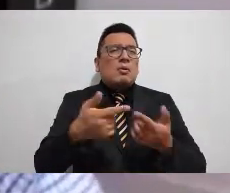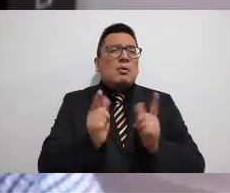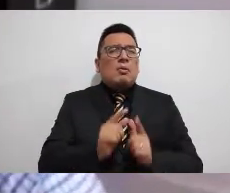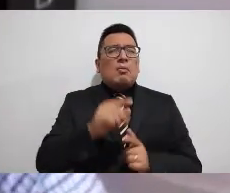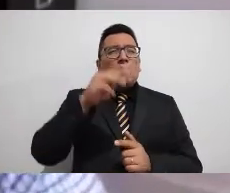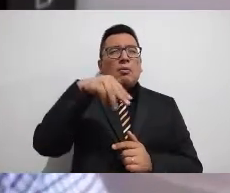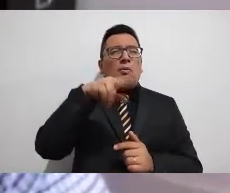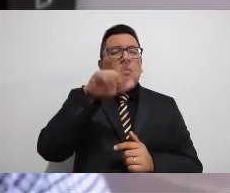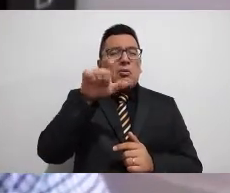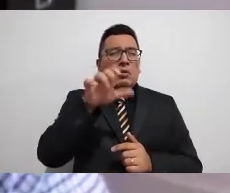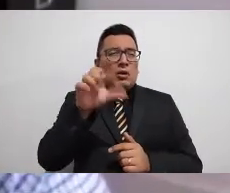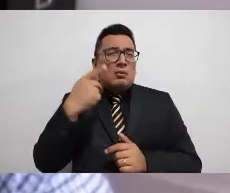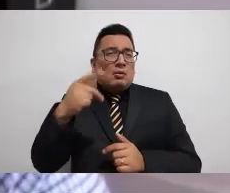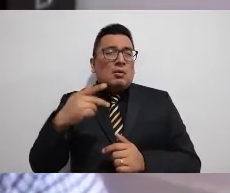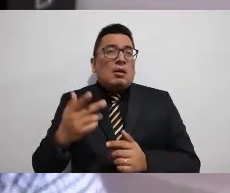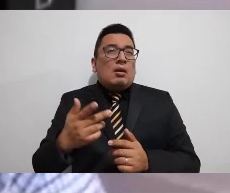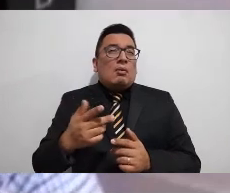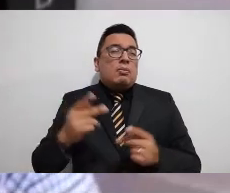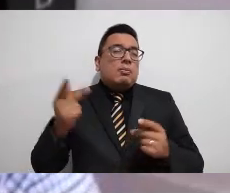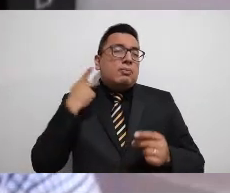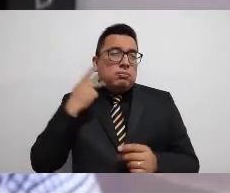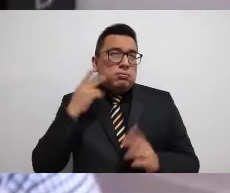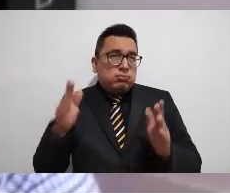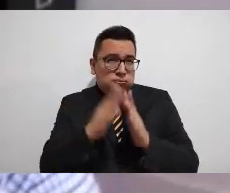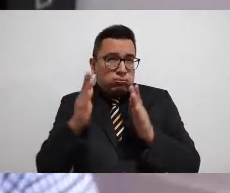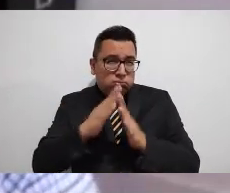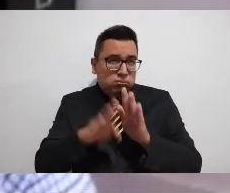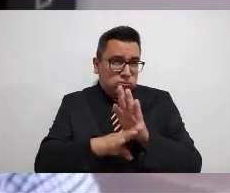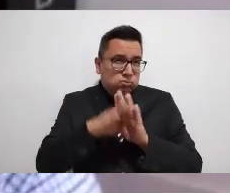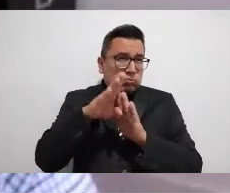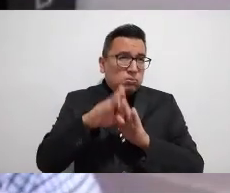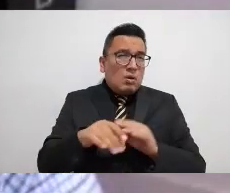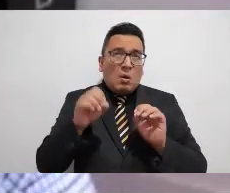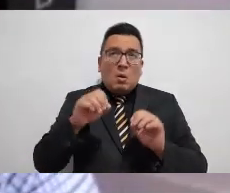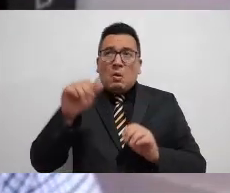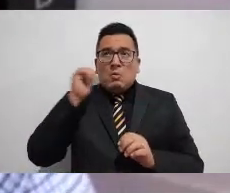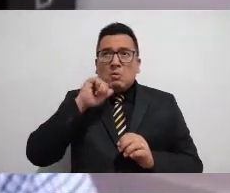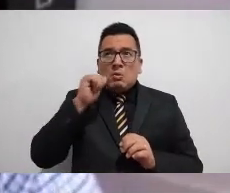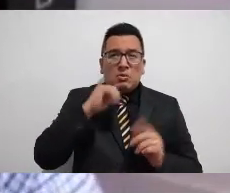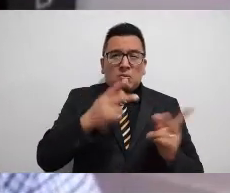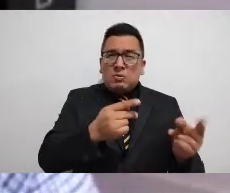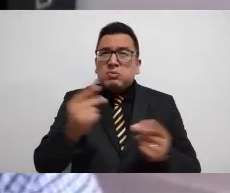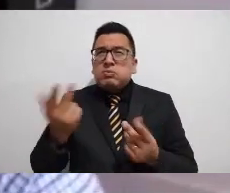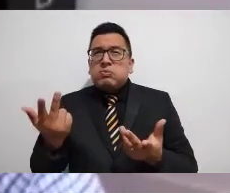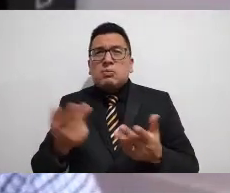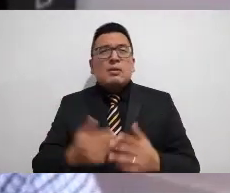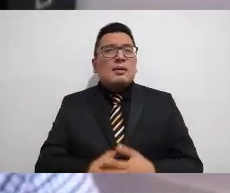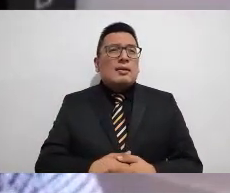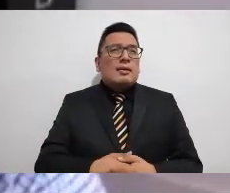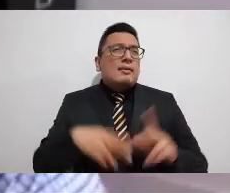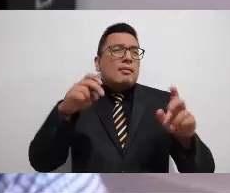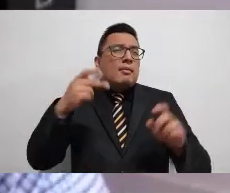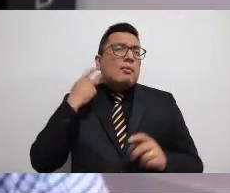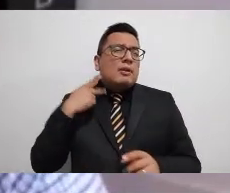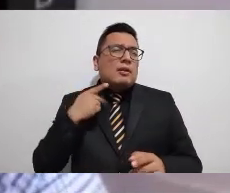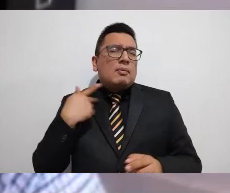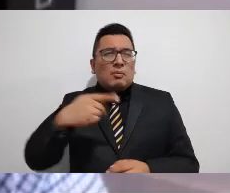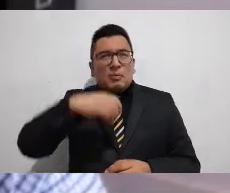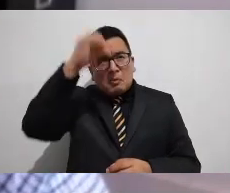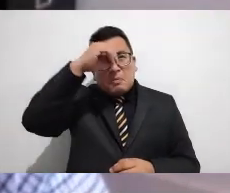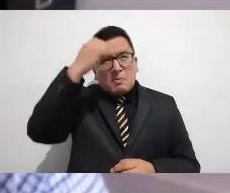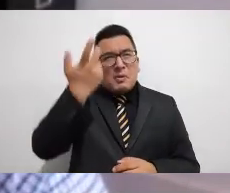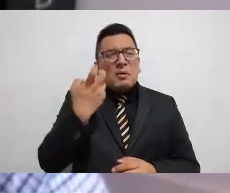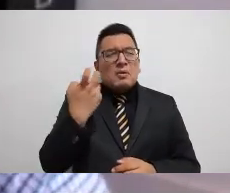este grupo ha crecido a partir de este caso o siempre ha sido muy activa dentro de la política. ¿Cuál es tu